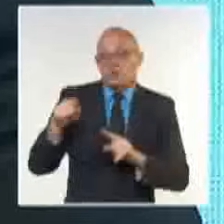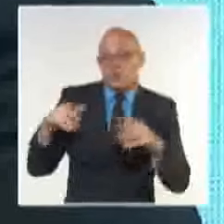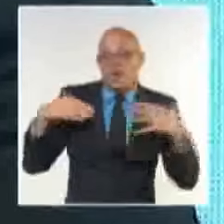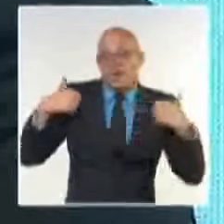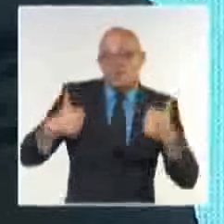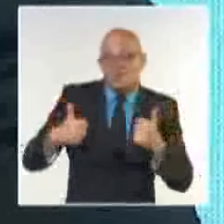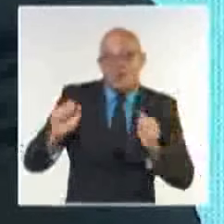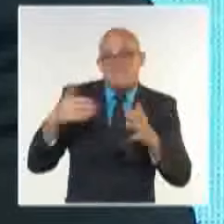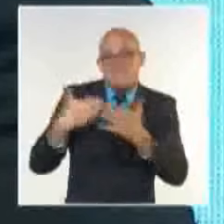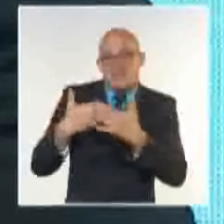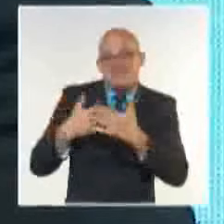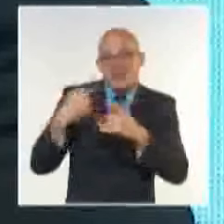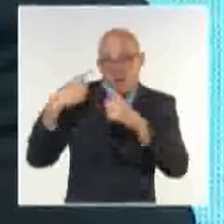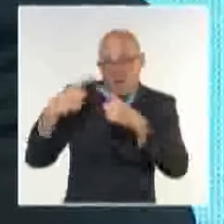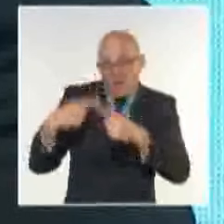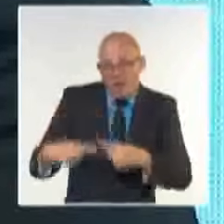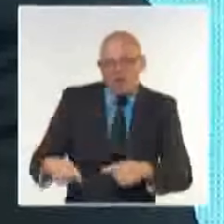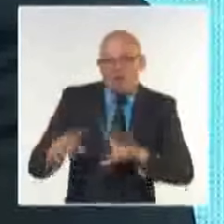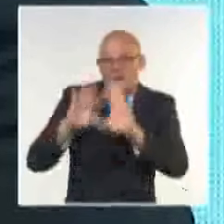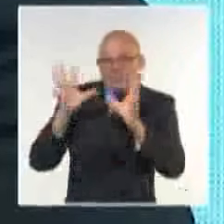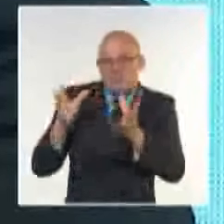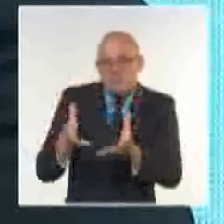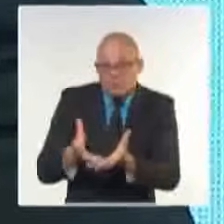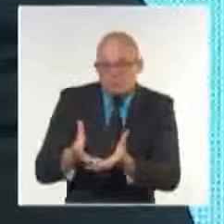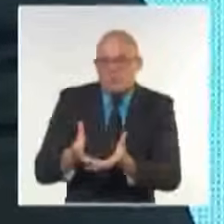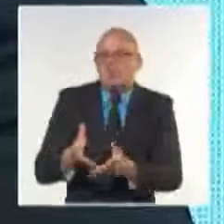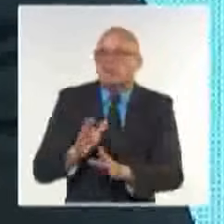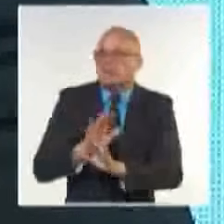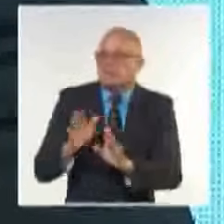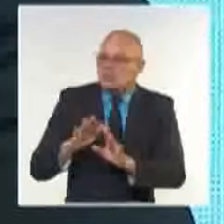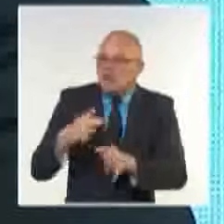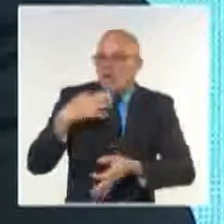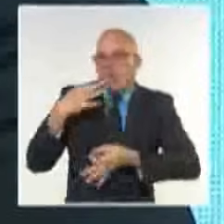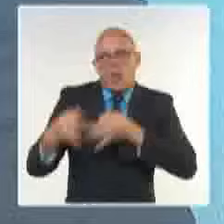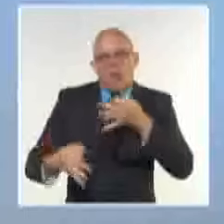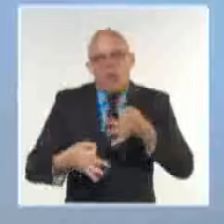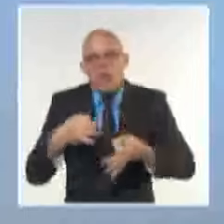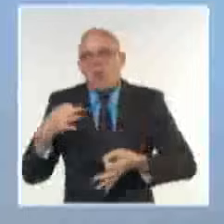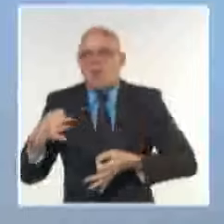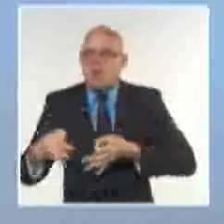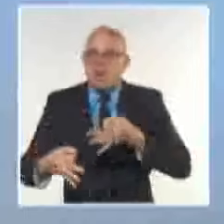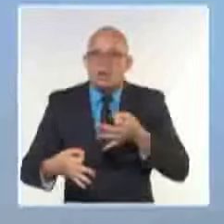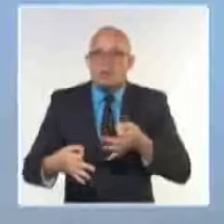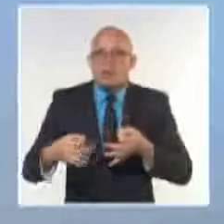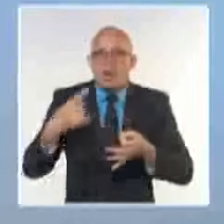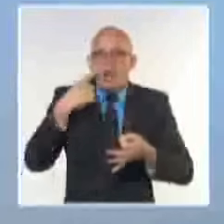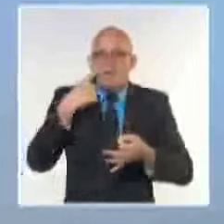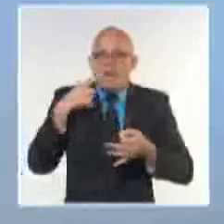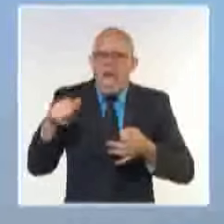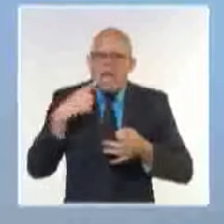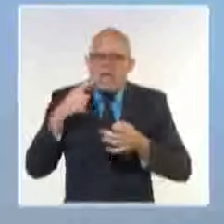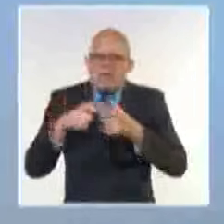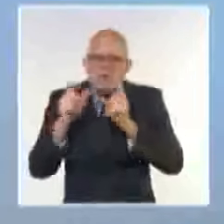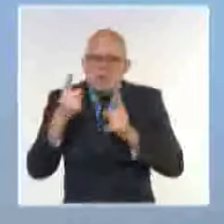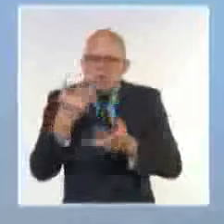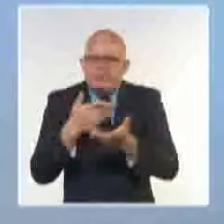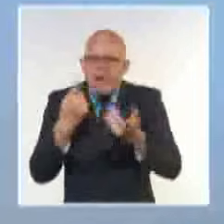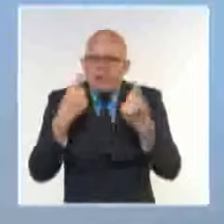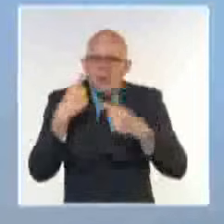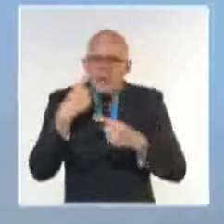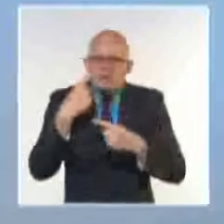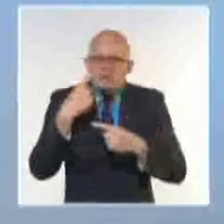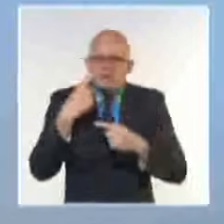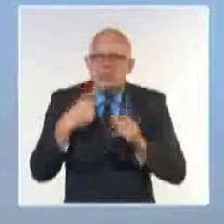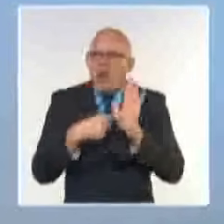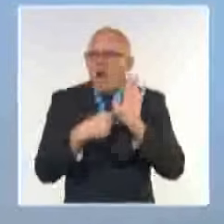de tanto de las OSDE, o sea, los grupos empresariales como las empresas, esto. Tenemos imágenes de algunas de esas reuniones, de los intercambios que ustedes tuvieron, podemos